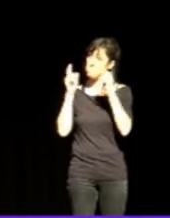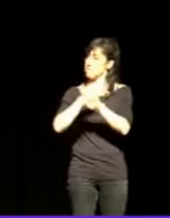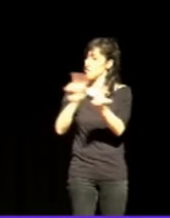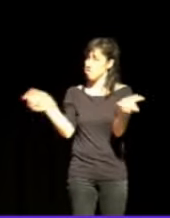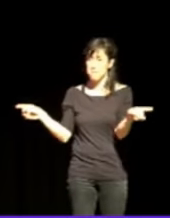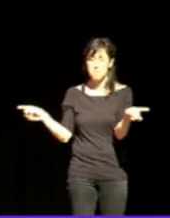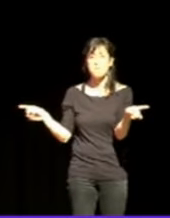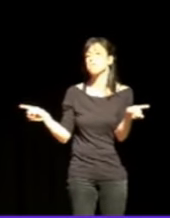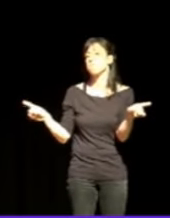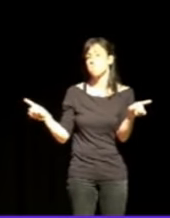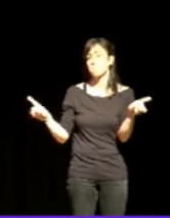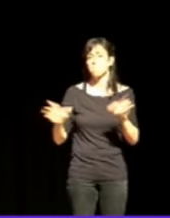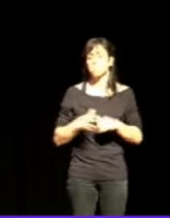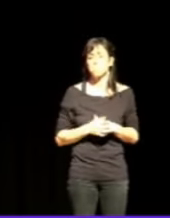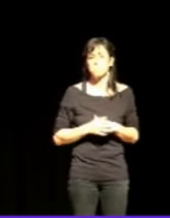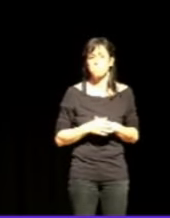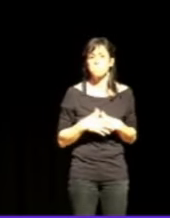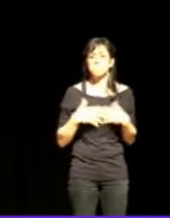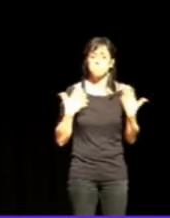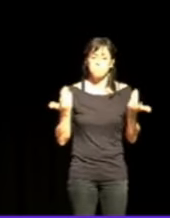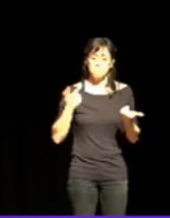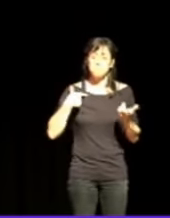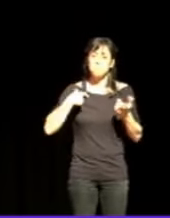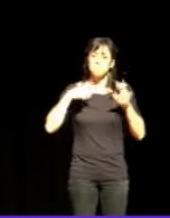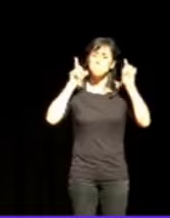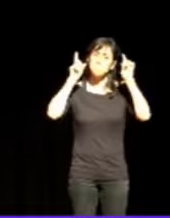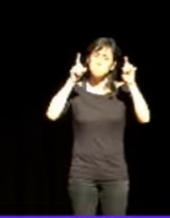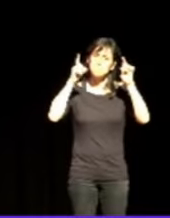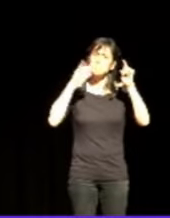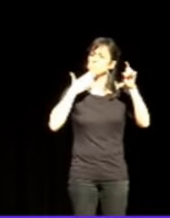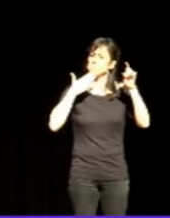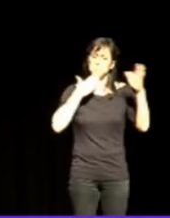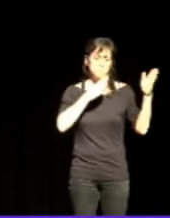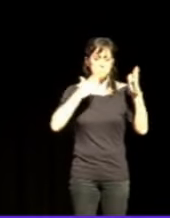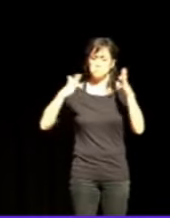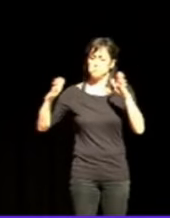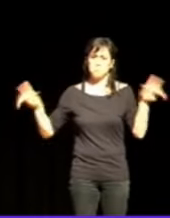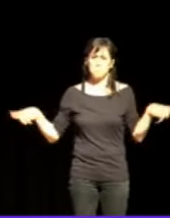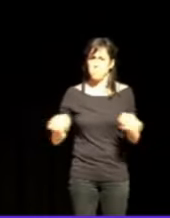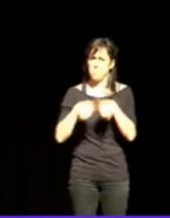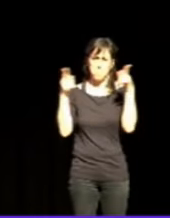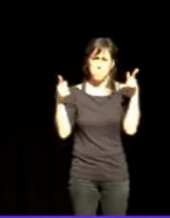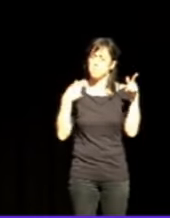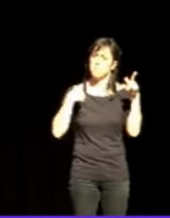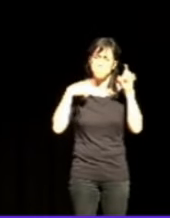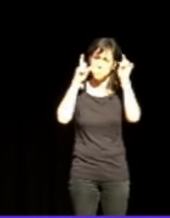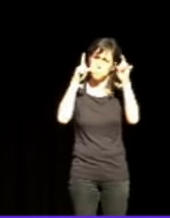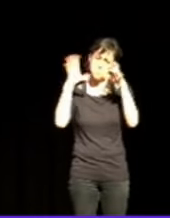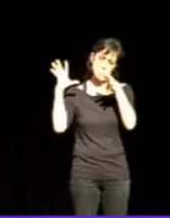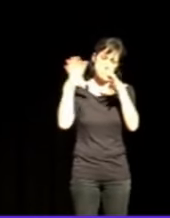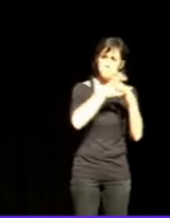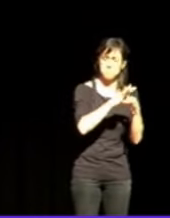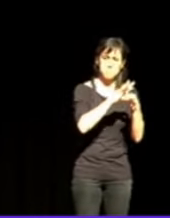la educación en cualquiera de las edades dentro de la salud, entendida de